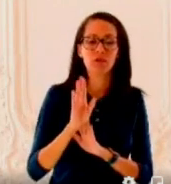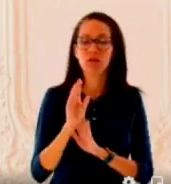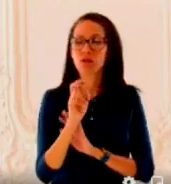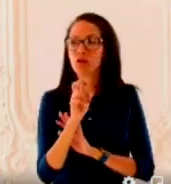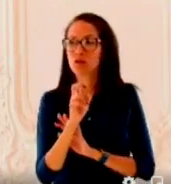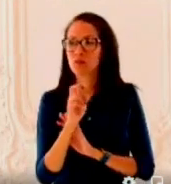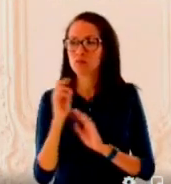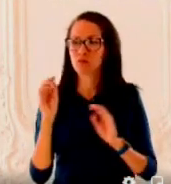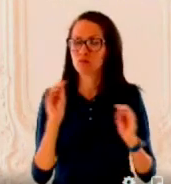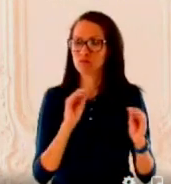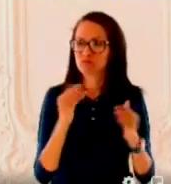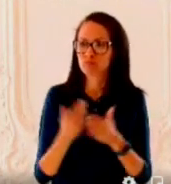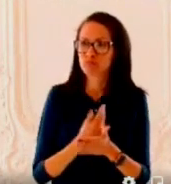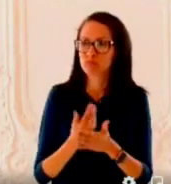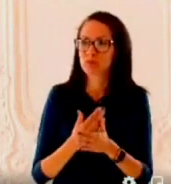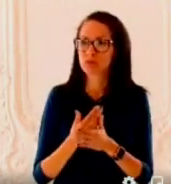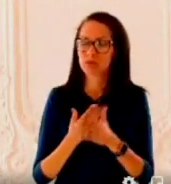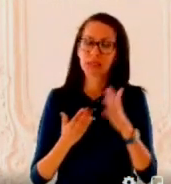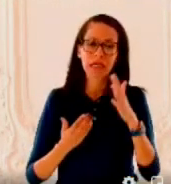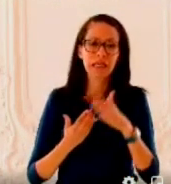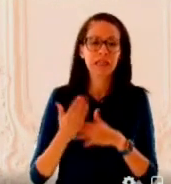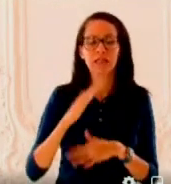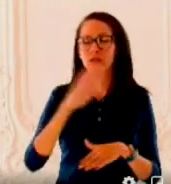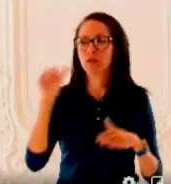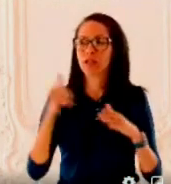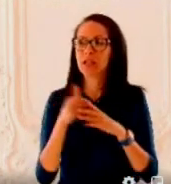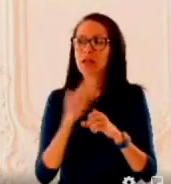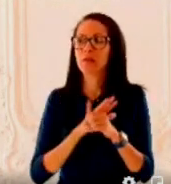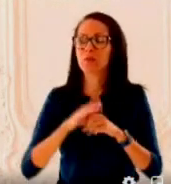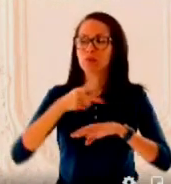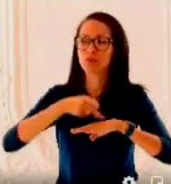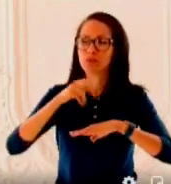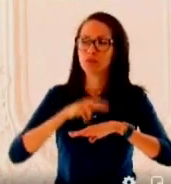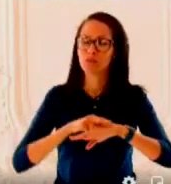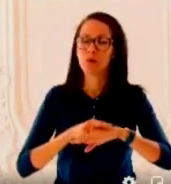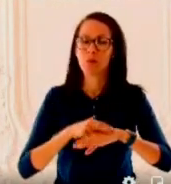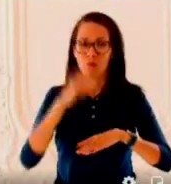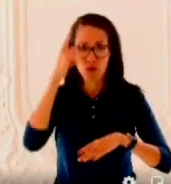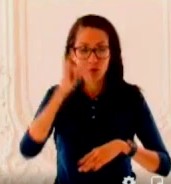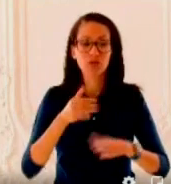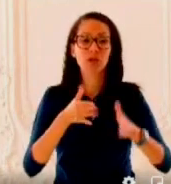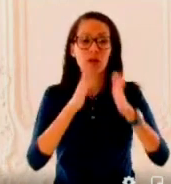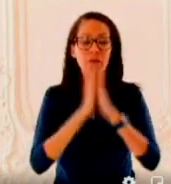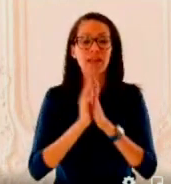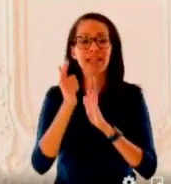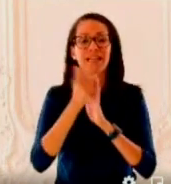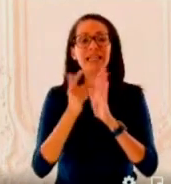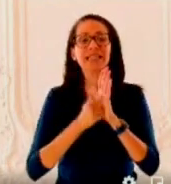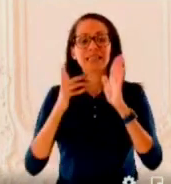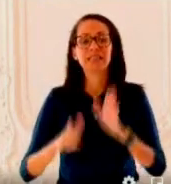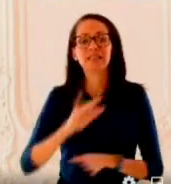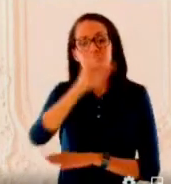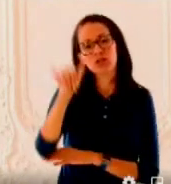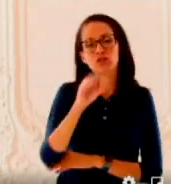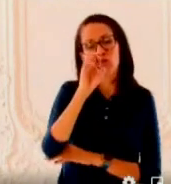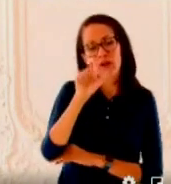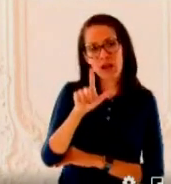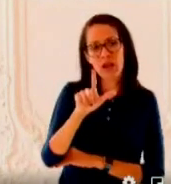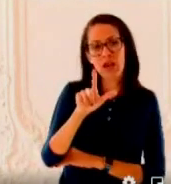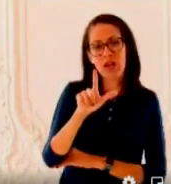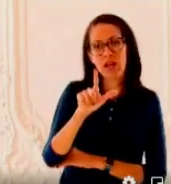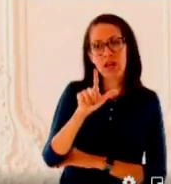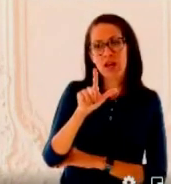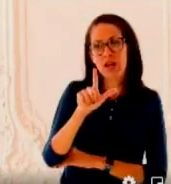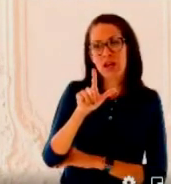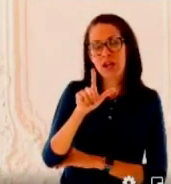modernización a través de todas las regiones de Puerto Rico. Y por eso le he pedido al licenciado Joel Pizabatiz que